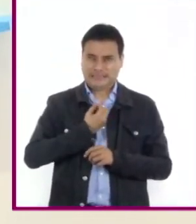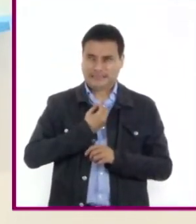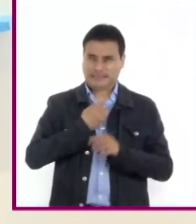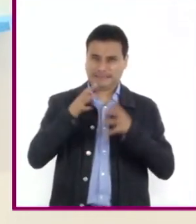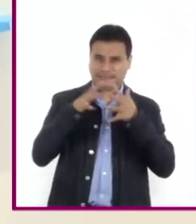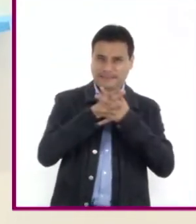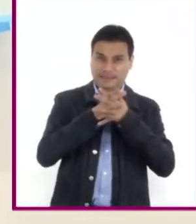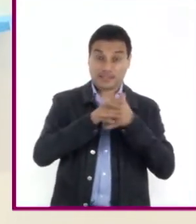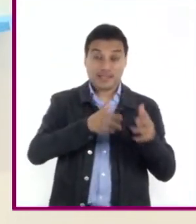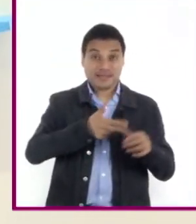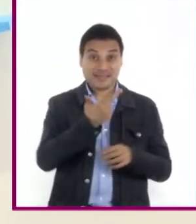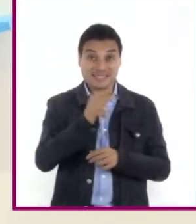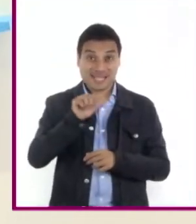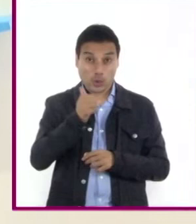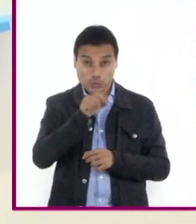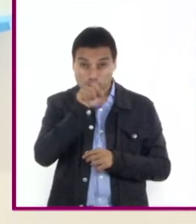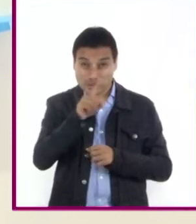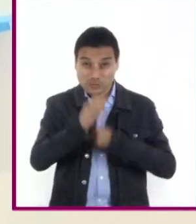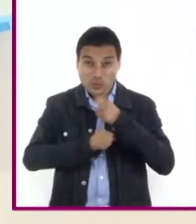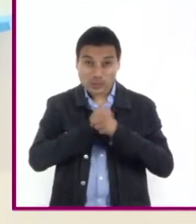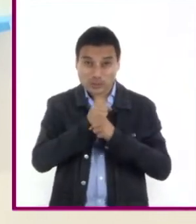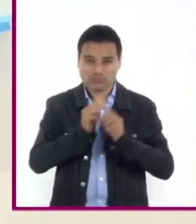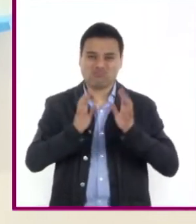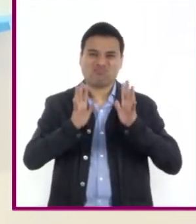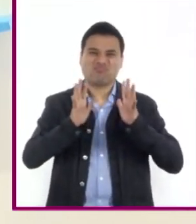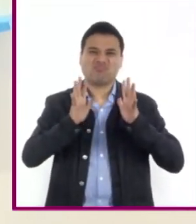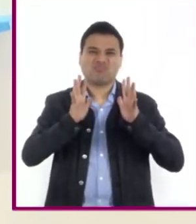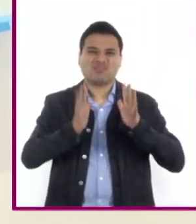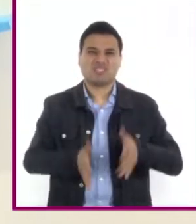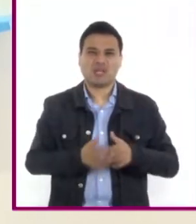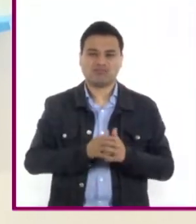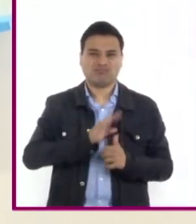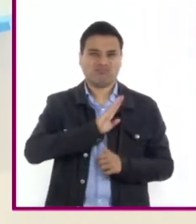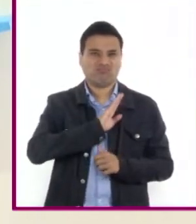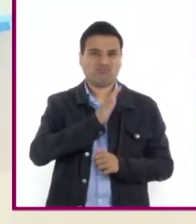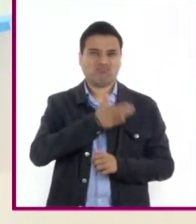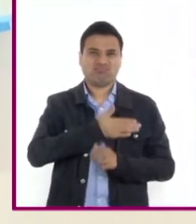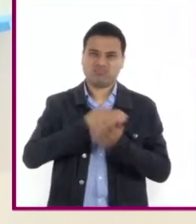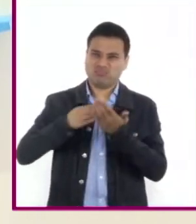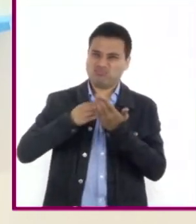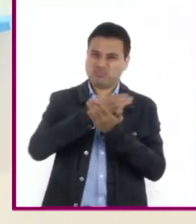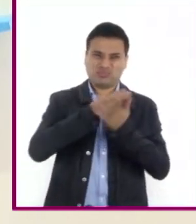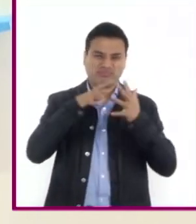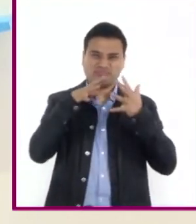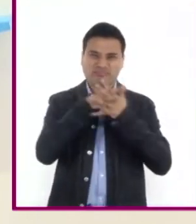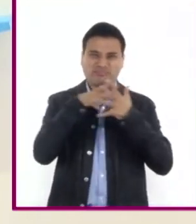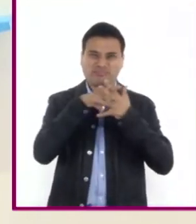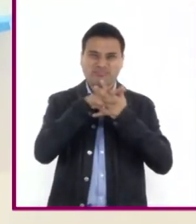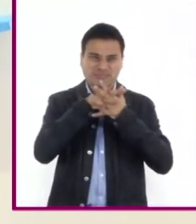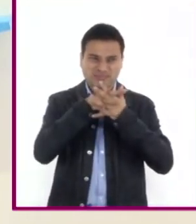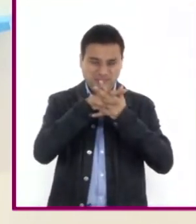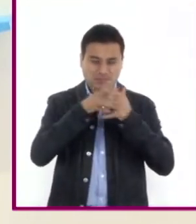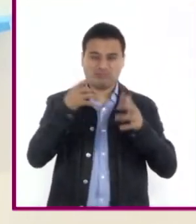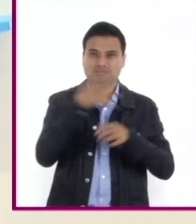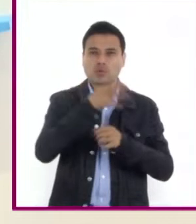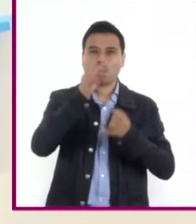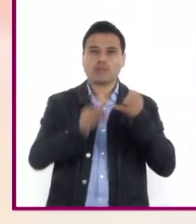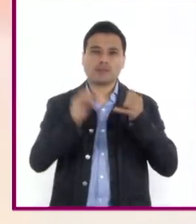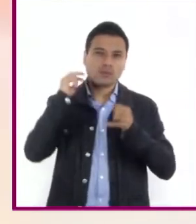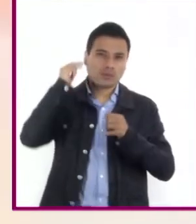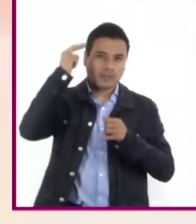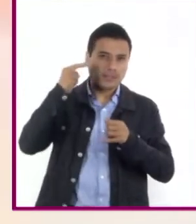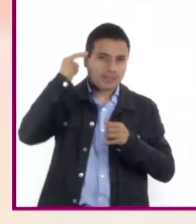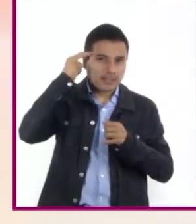agosto de ese mismo año, cae por fin la gran ciudad de los mexicas y fue capturado su último tlatoani,